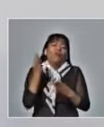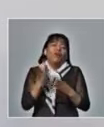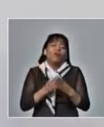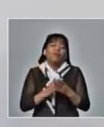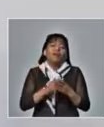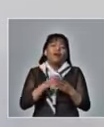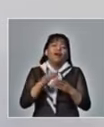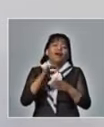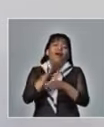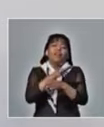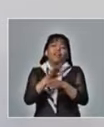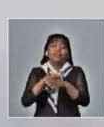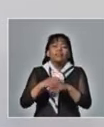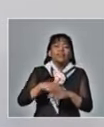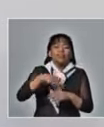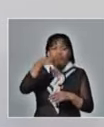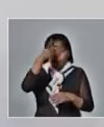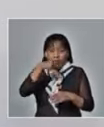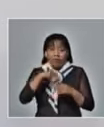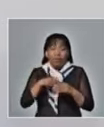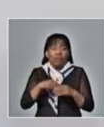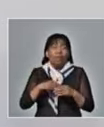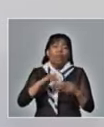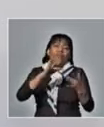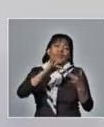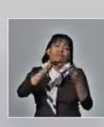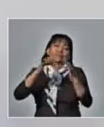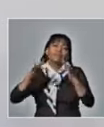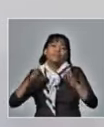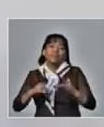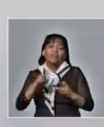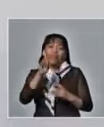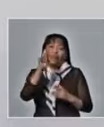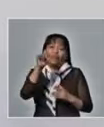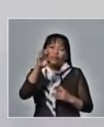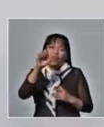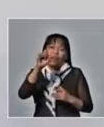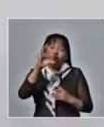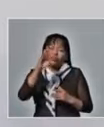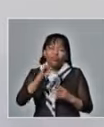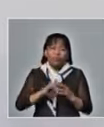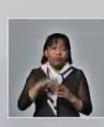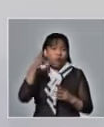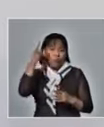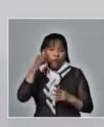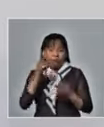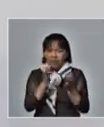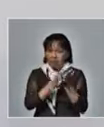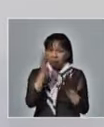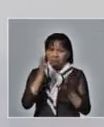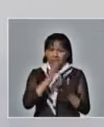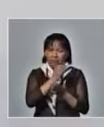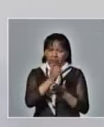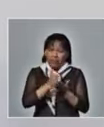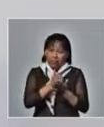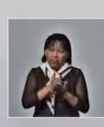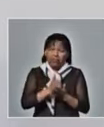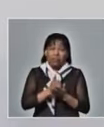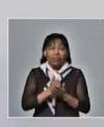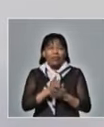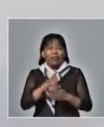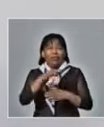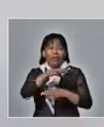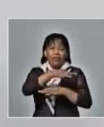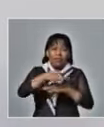parte de ProMéxico. Y además entramos a la red de ciudades creativas de la UNESCO, siendo Puebla la única ciudad en la categoría de diseño. Hay que ponerle